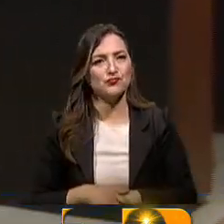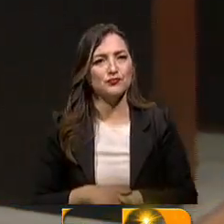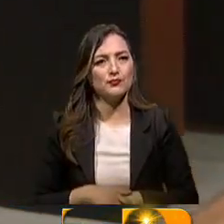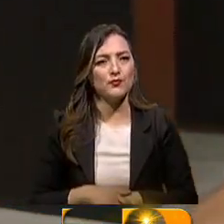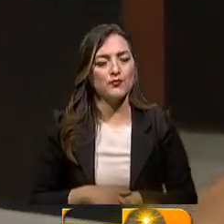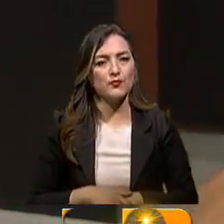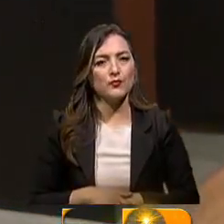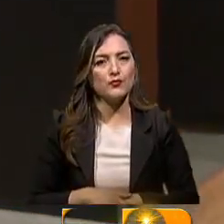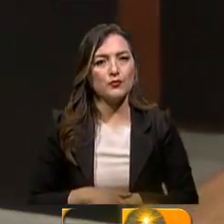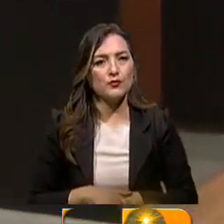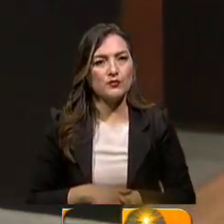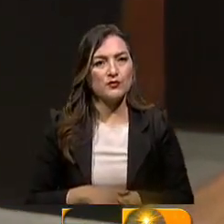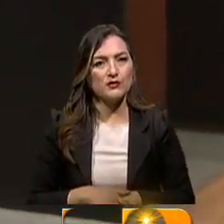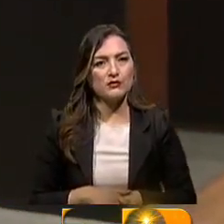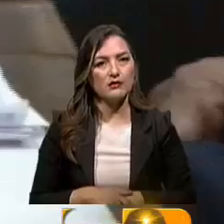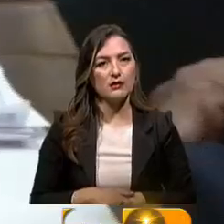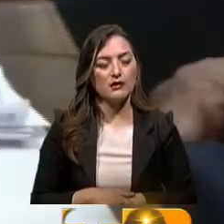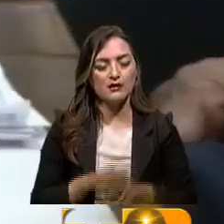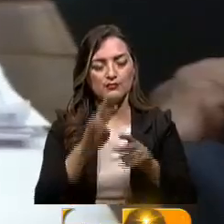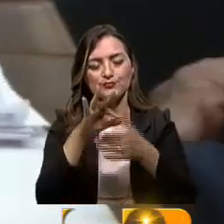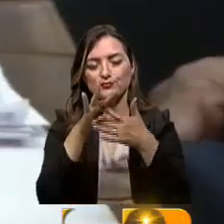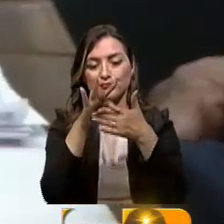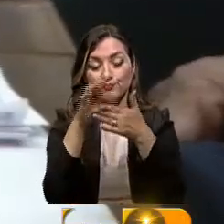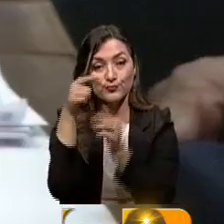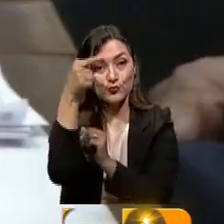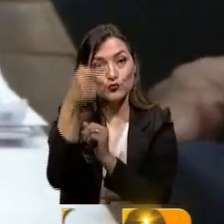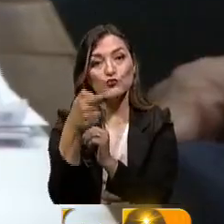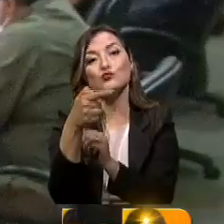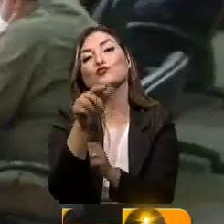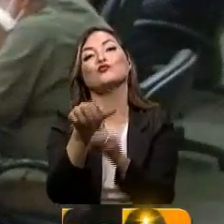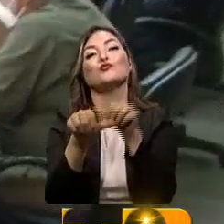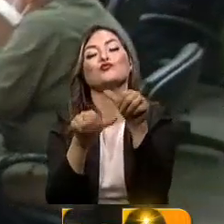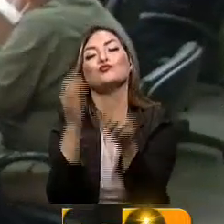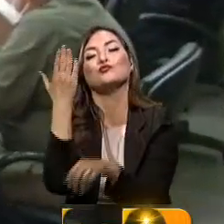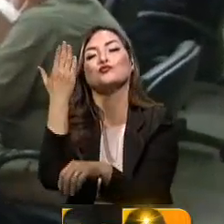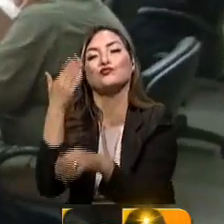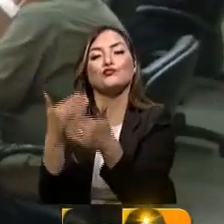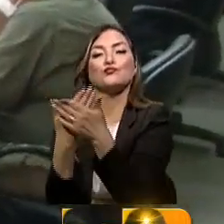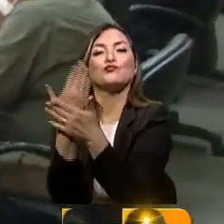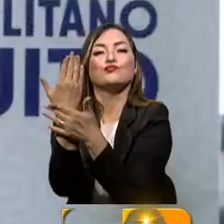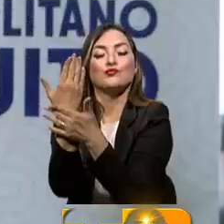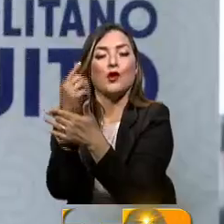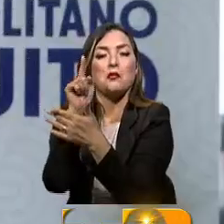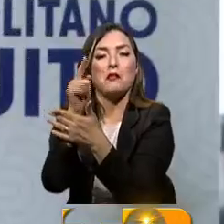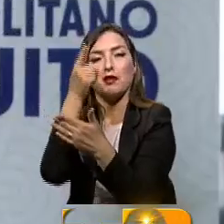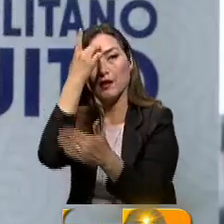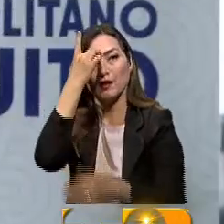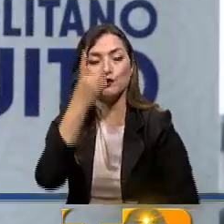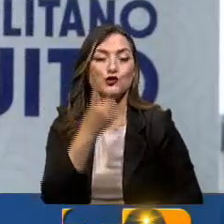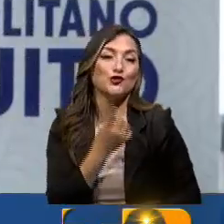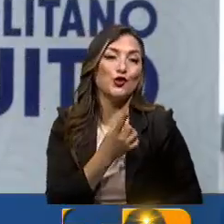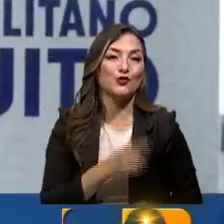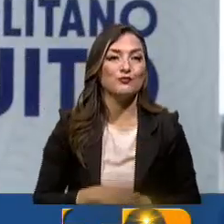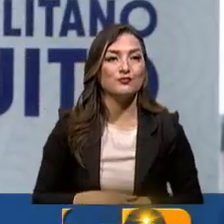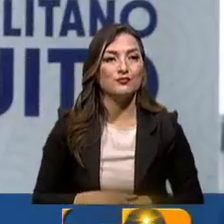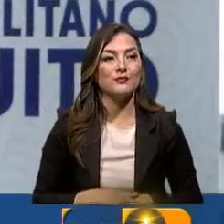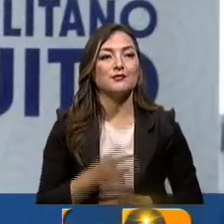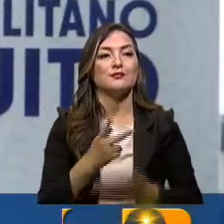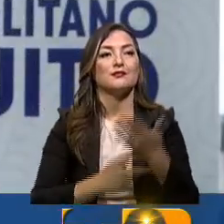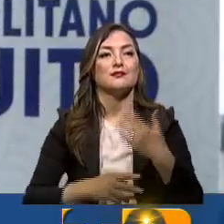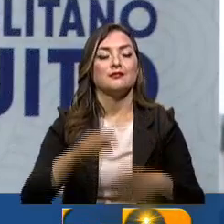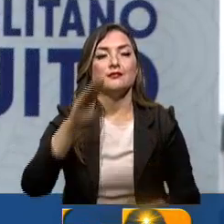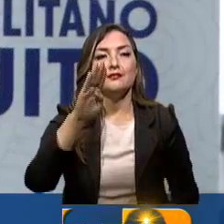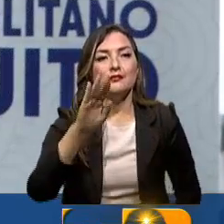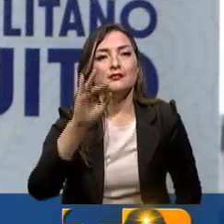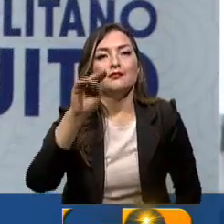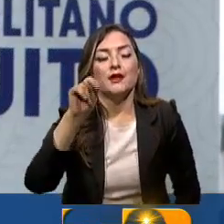varios los temas además que ya quedarán pendientes para que la próxima administración defina sobre su ejecución. ¿Qué pasa con Vindobona? Vindobona